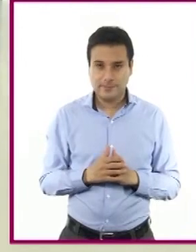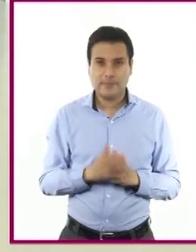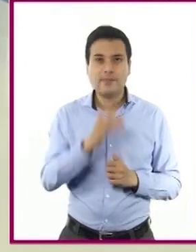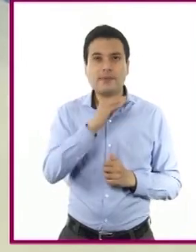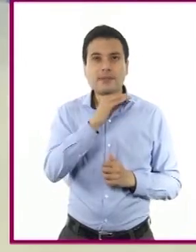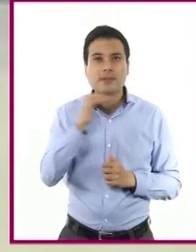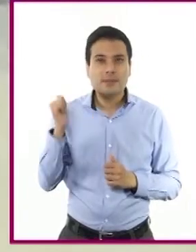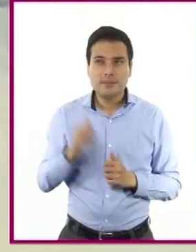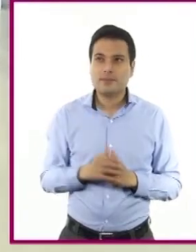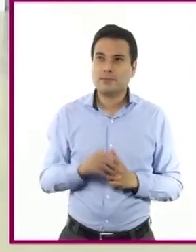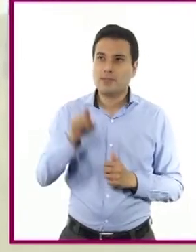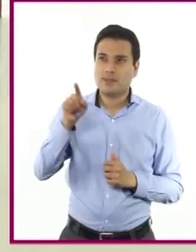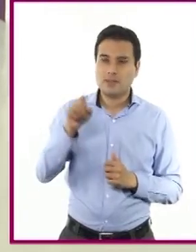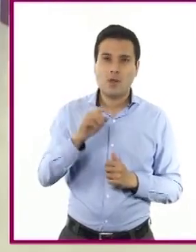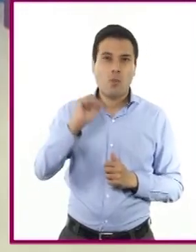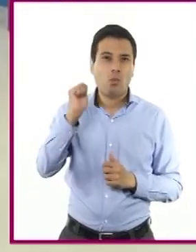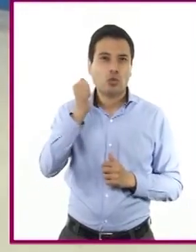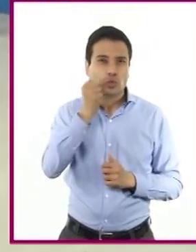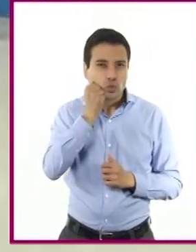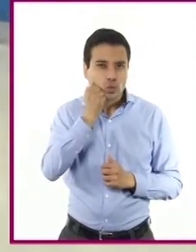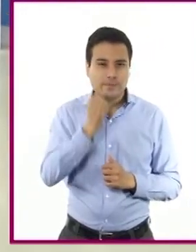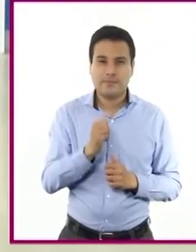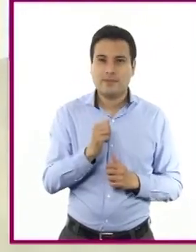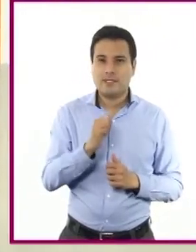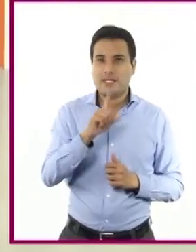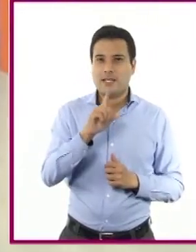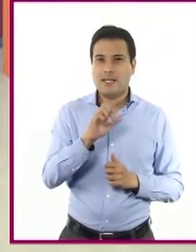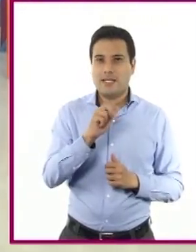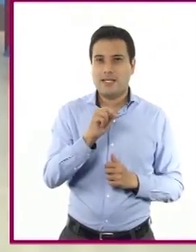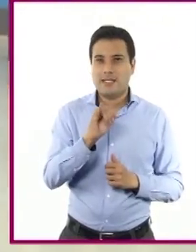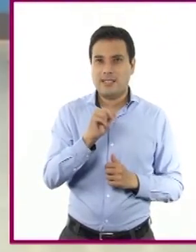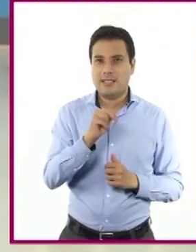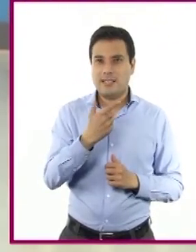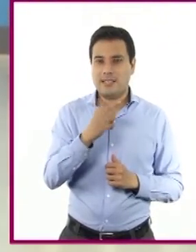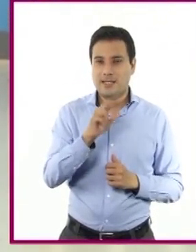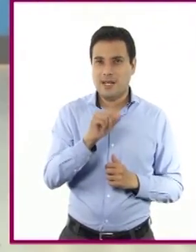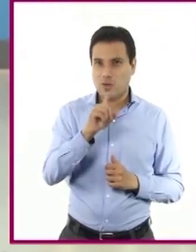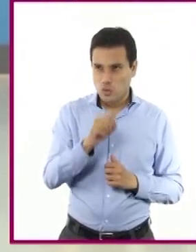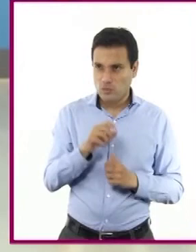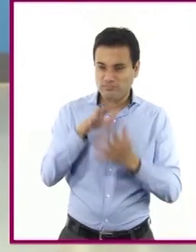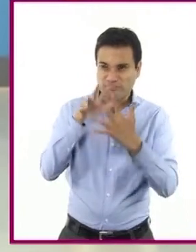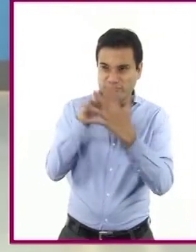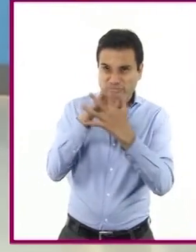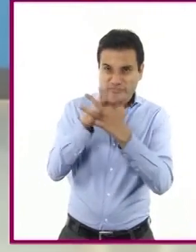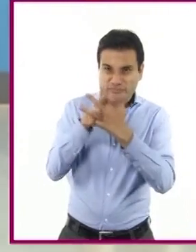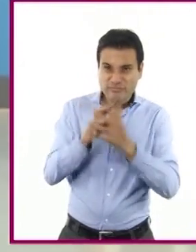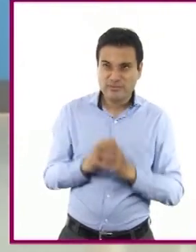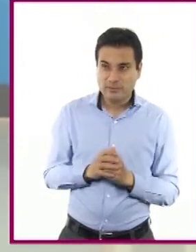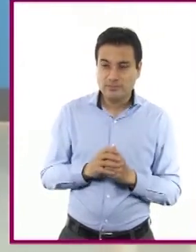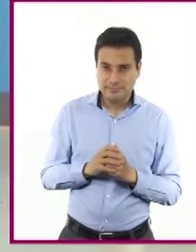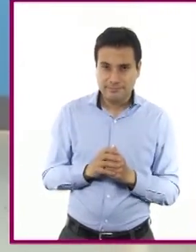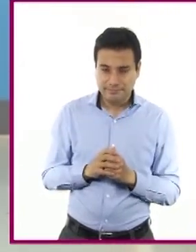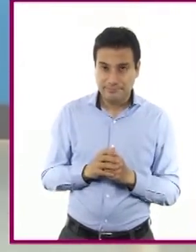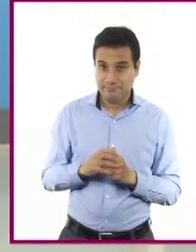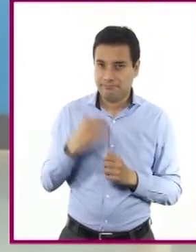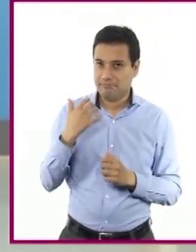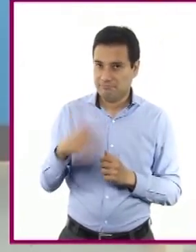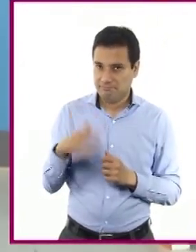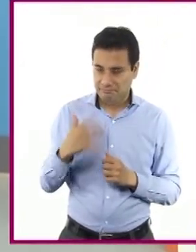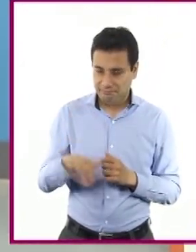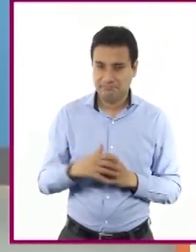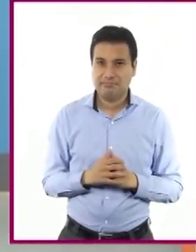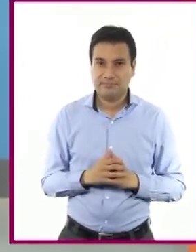Leningrado, Moscú y Stalingrado. Poco estratégicas para la guerra, pero importantes por su valor simbólico para los